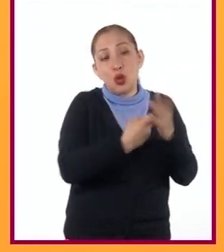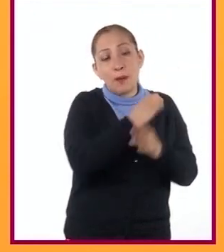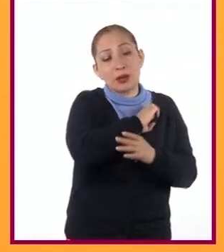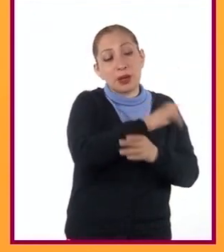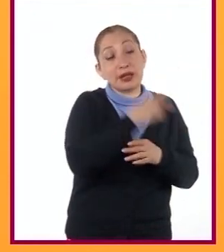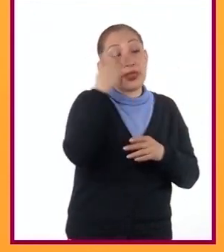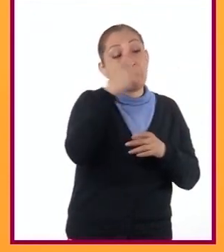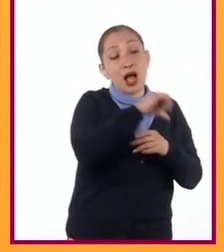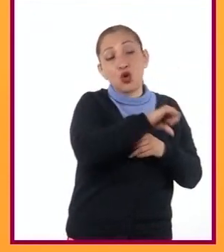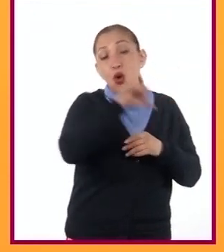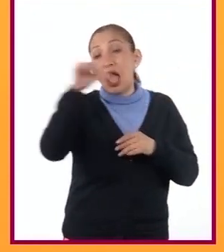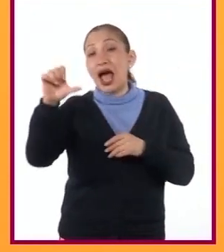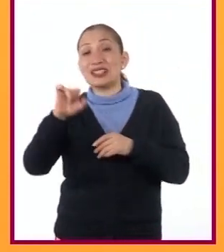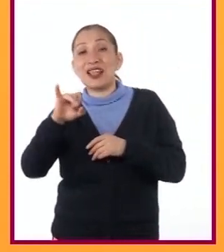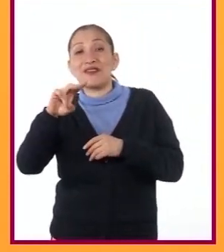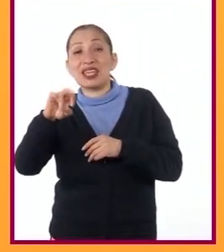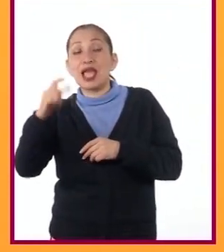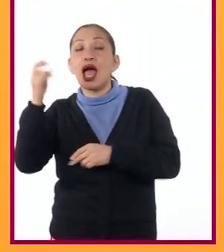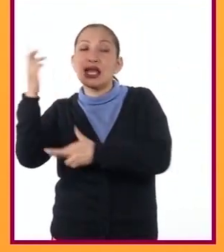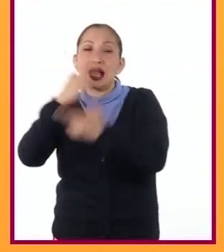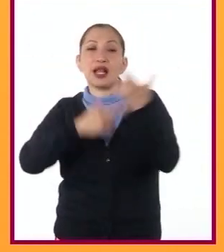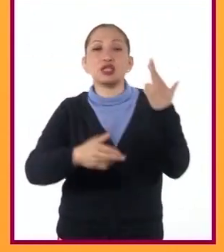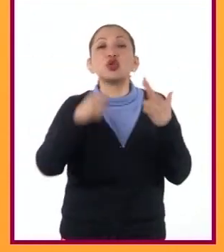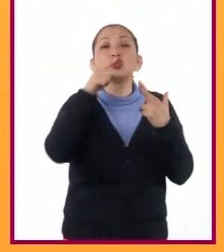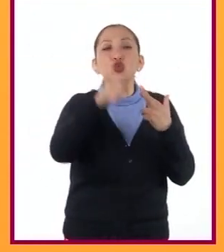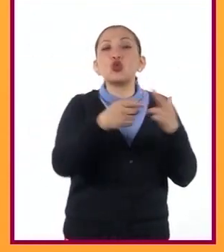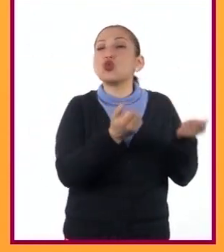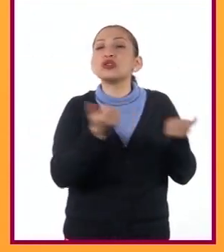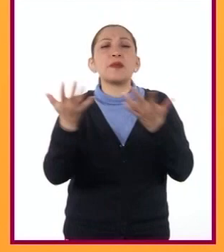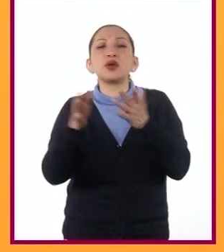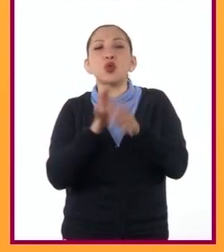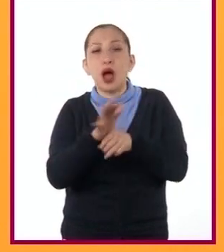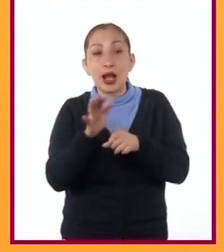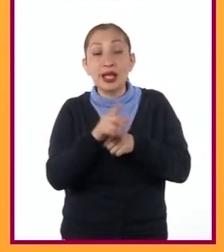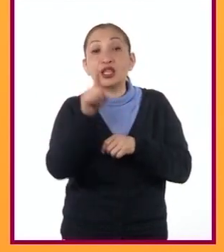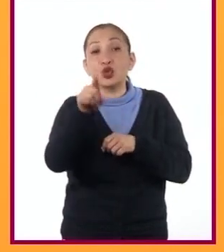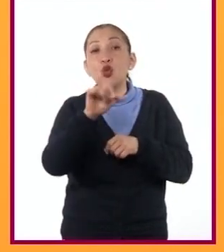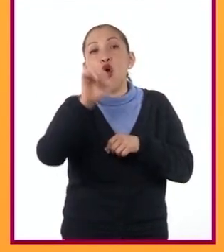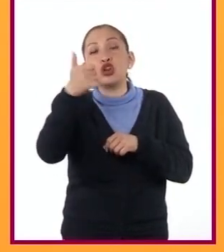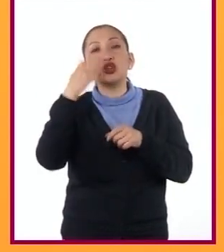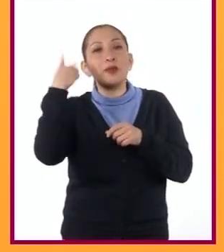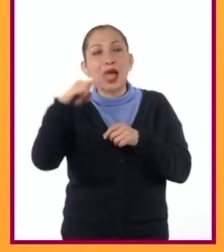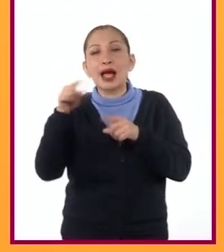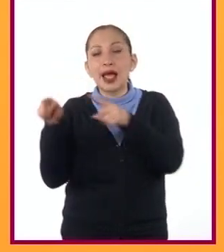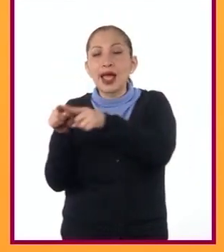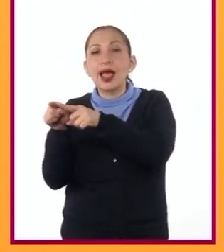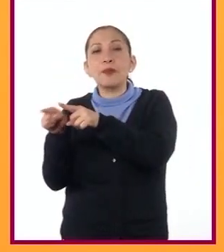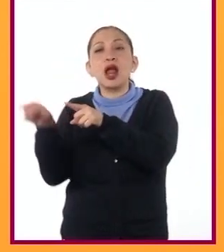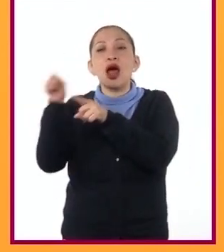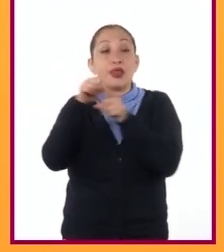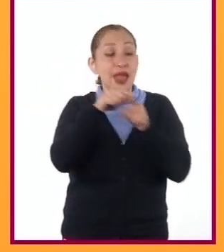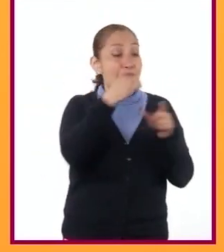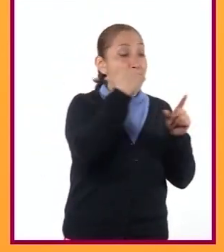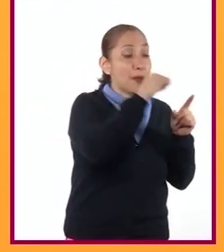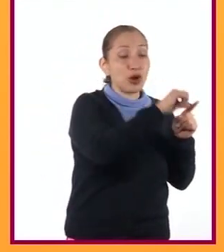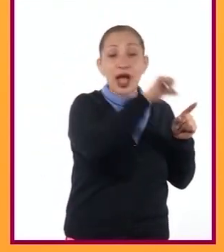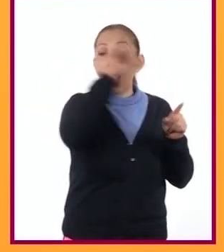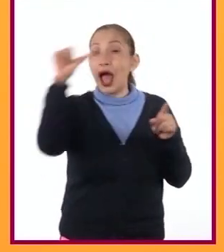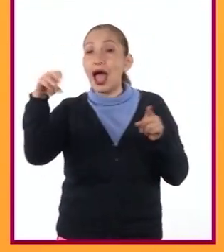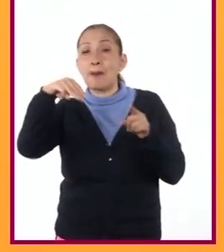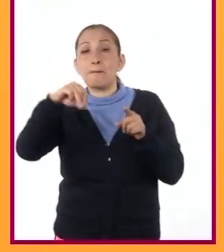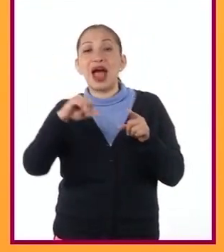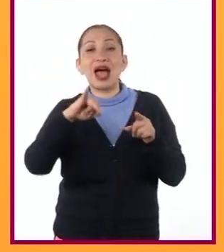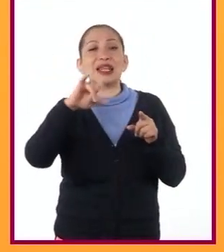viajan de Veracruz a Sevilla y de regreso. Además, que realizan otro viaje comercial, pero ahora de Acapulco a